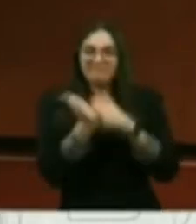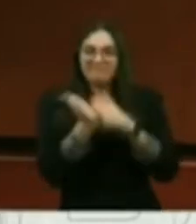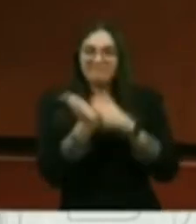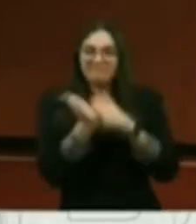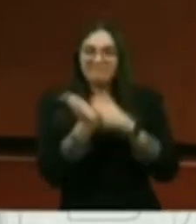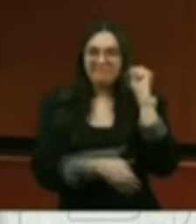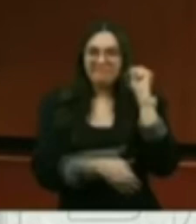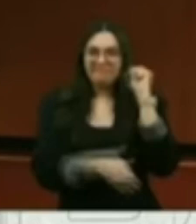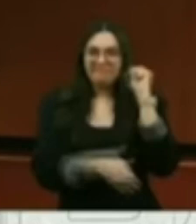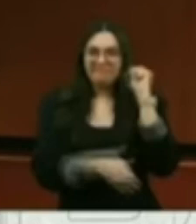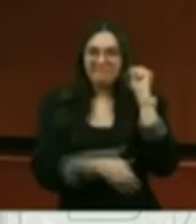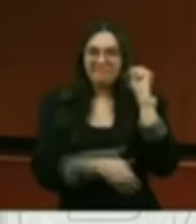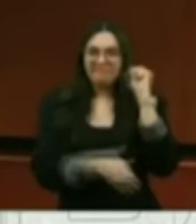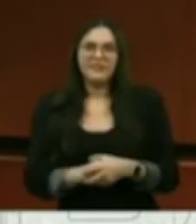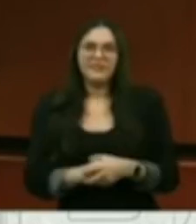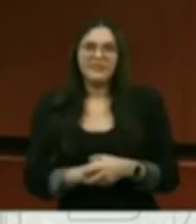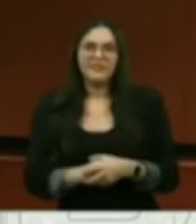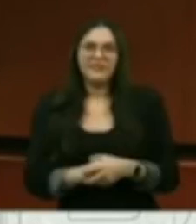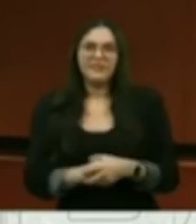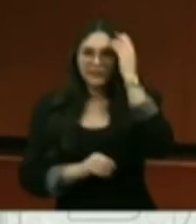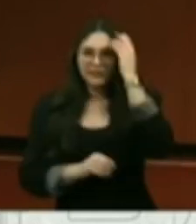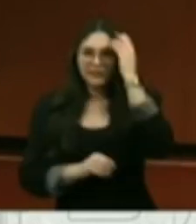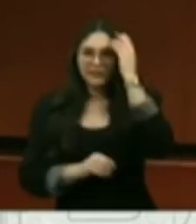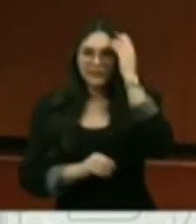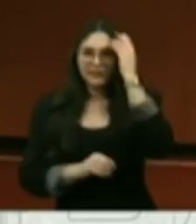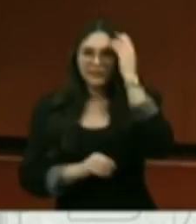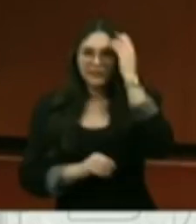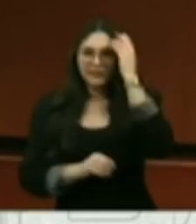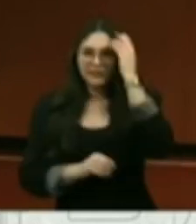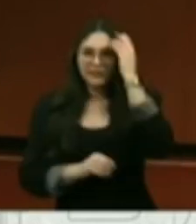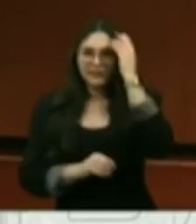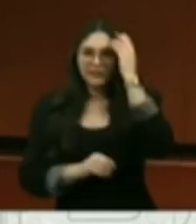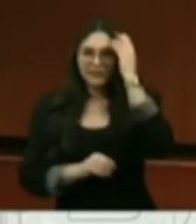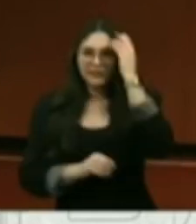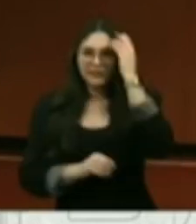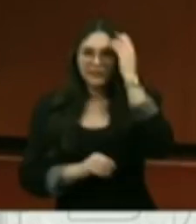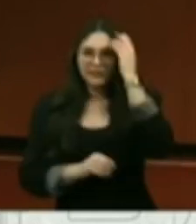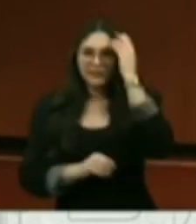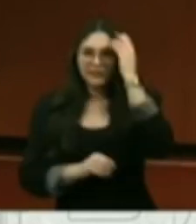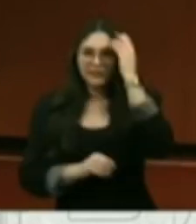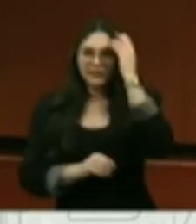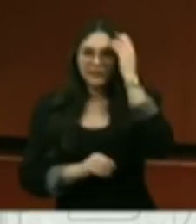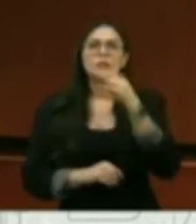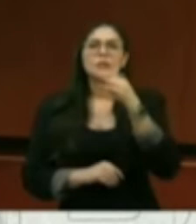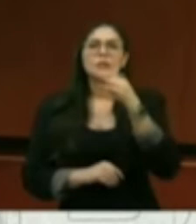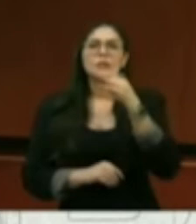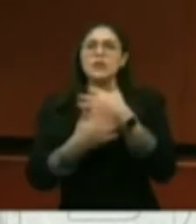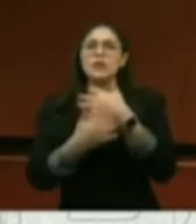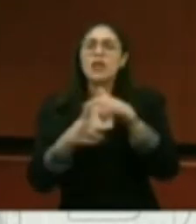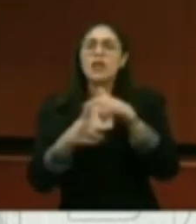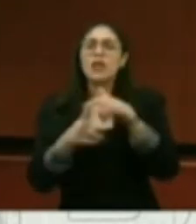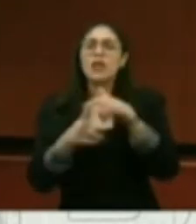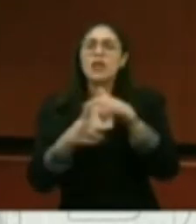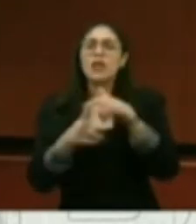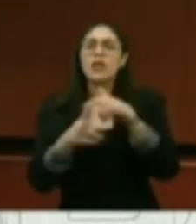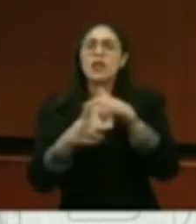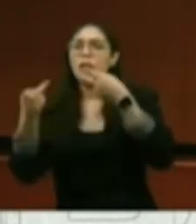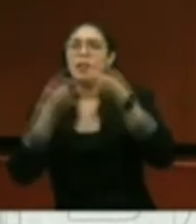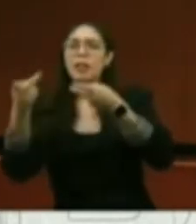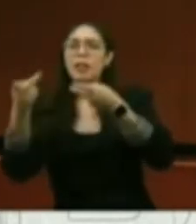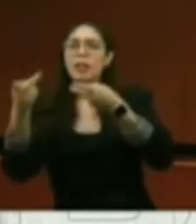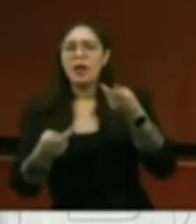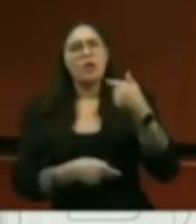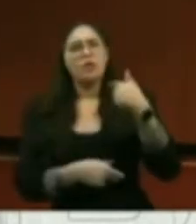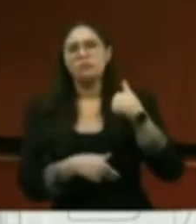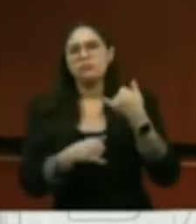hasta 6 minutos 15, movimiento paniaguado. Y creo que todavía necesitan atención aquí por lo que estoy